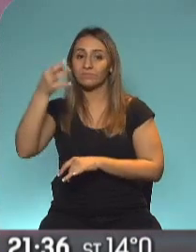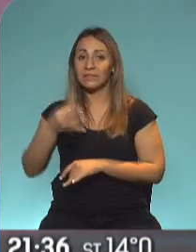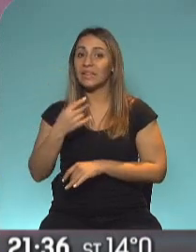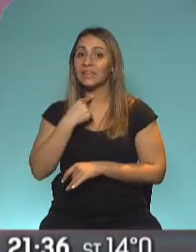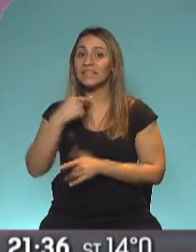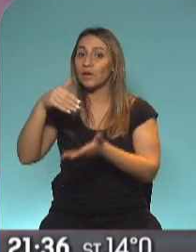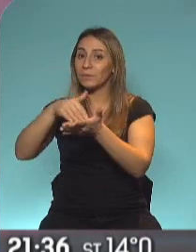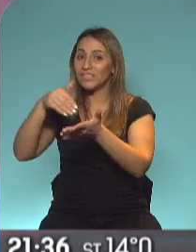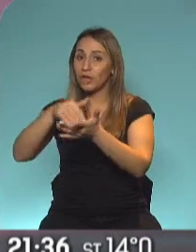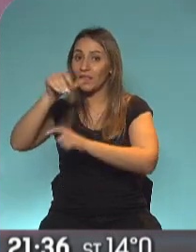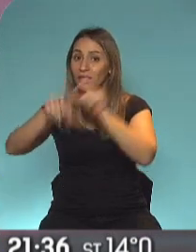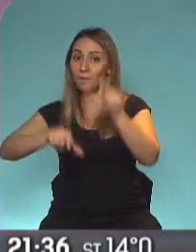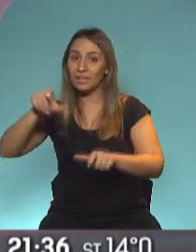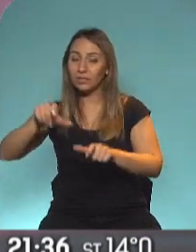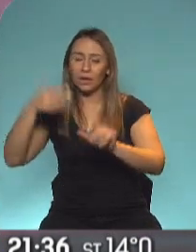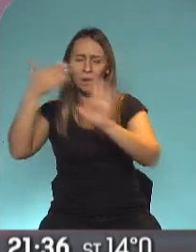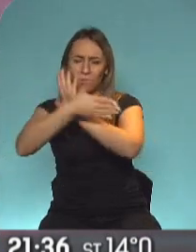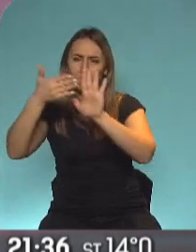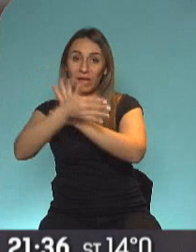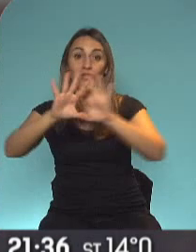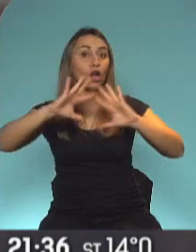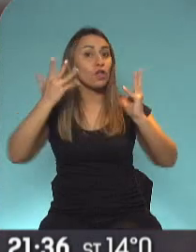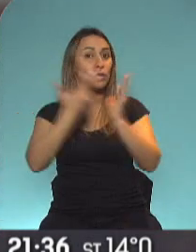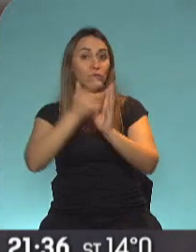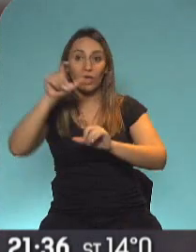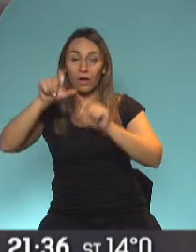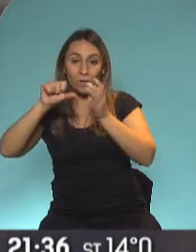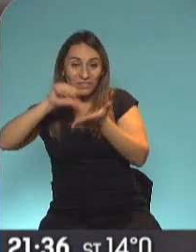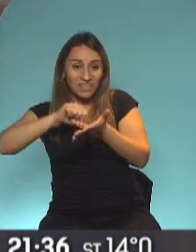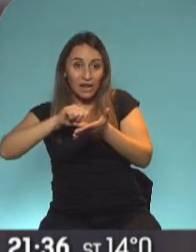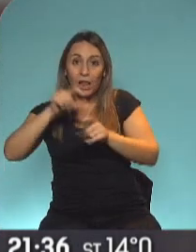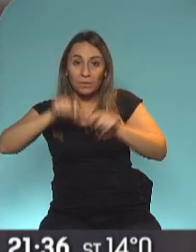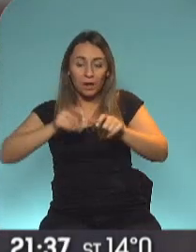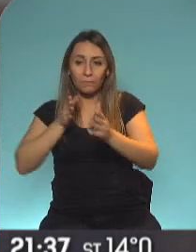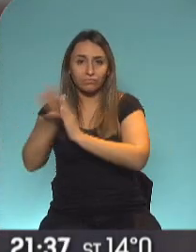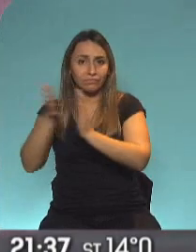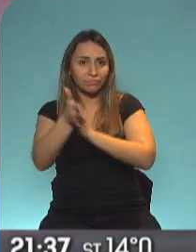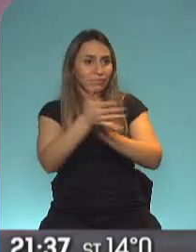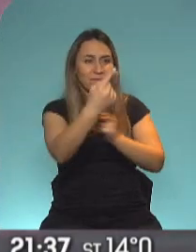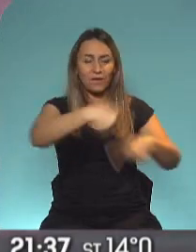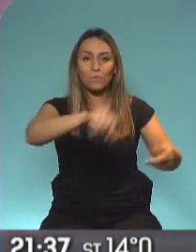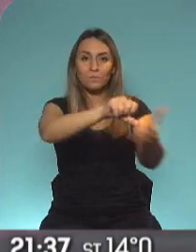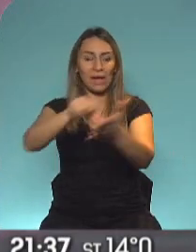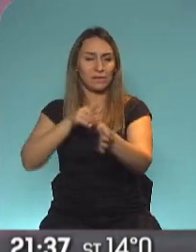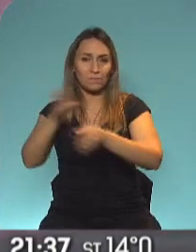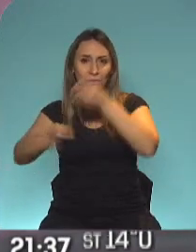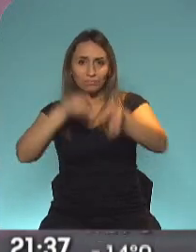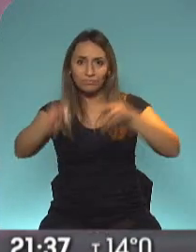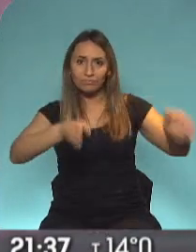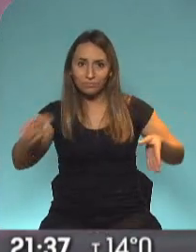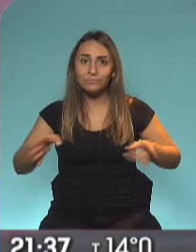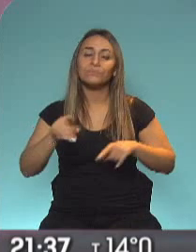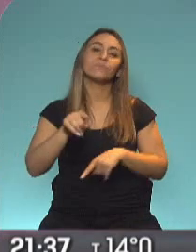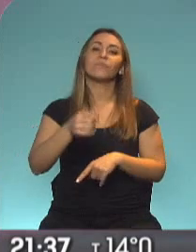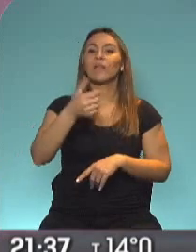de refugiados sirios en el mundo. Elevada la cantidad. El plan de asistencia establecido por ACNUR